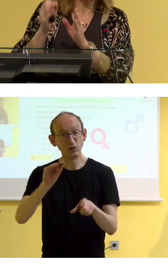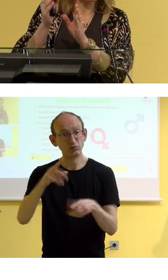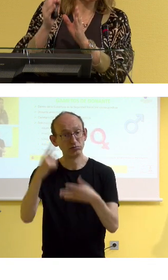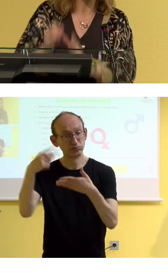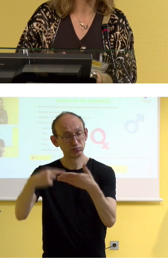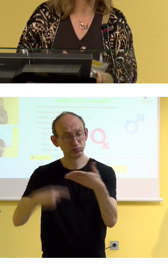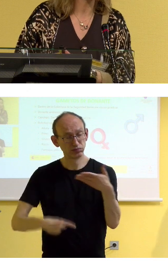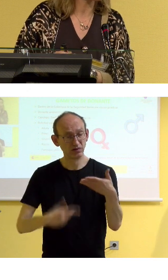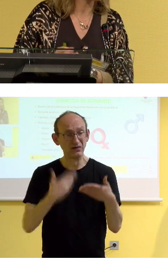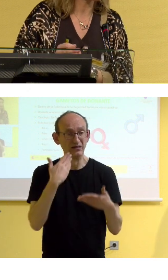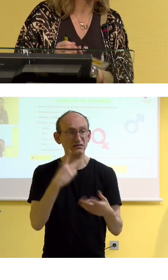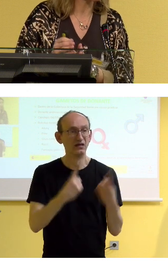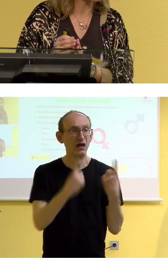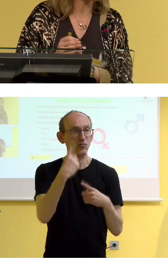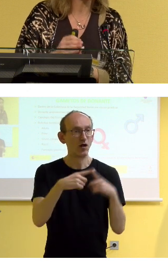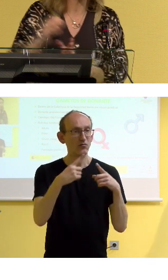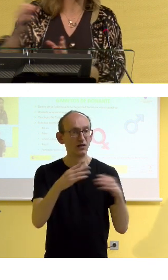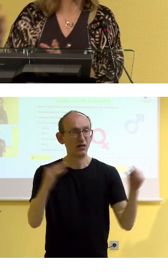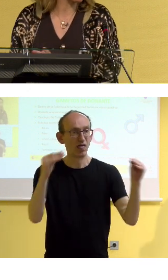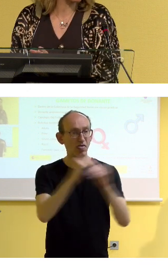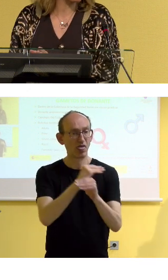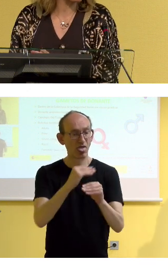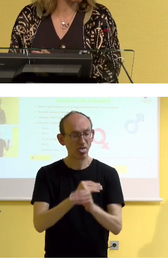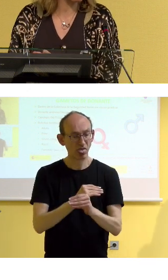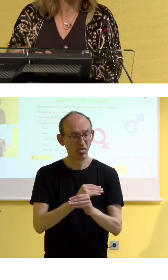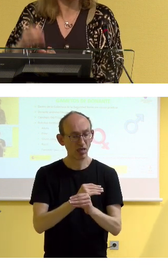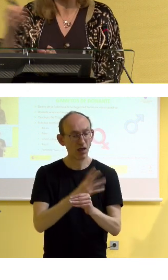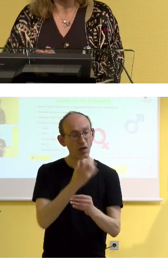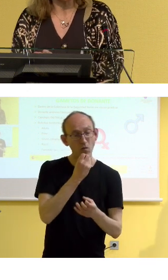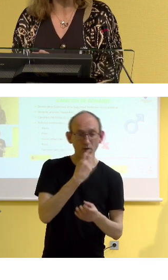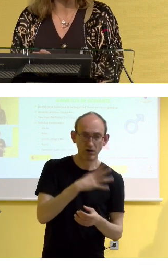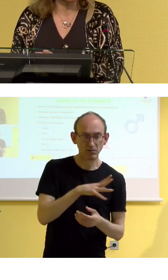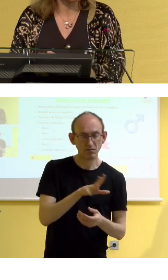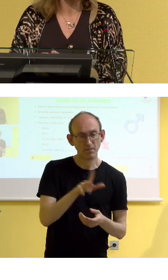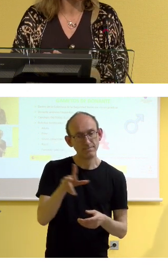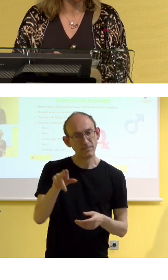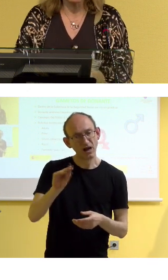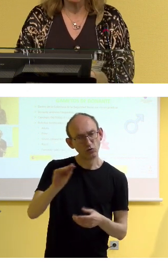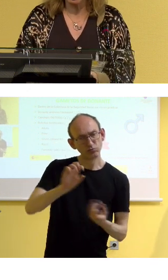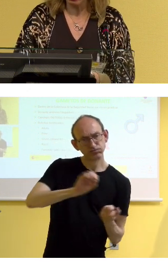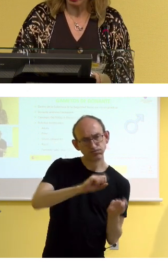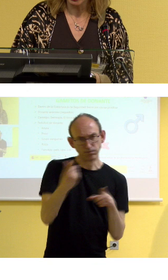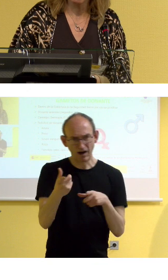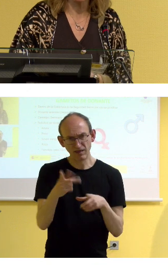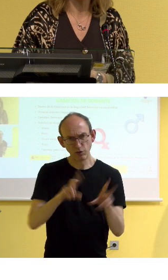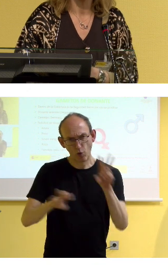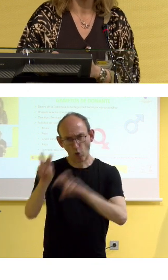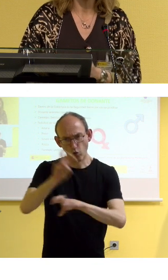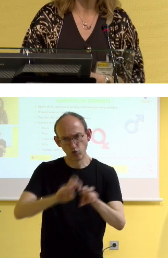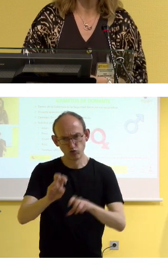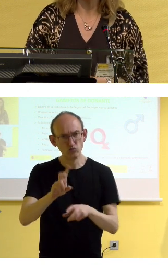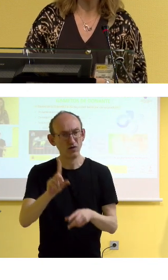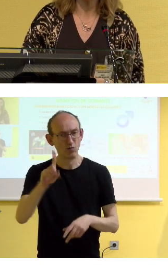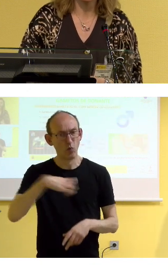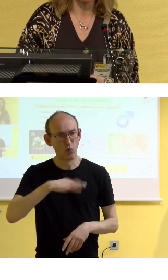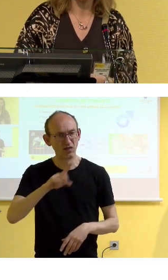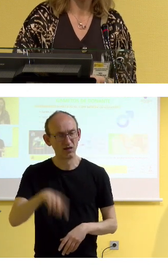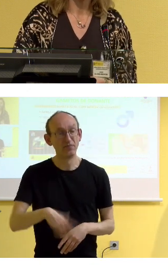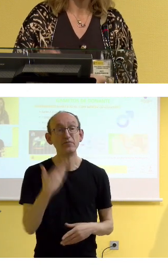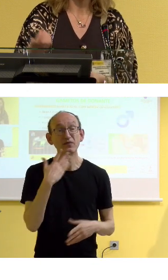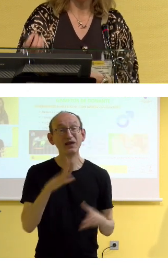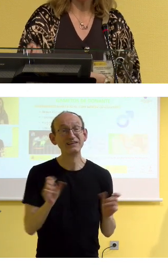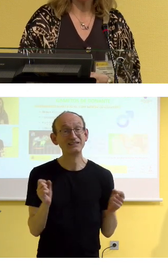porque si en alguna de las cosas no concuerda, pues buscan que se asemeje a la pareja, ¿de acuerdo? Entonces, en la Seguridad